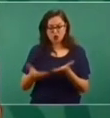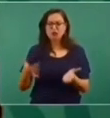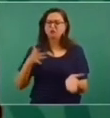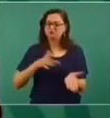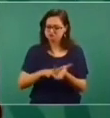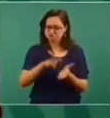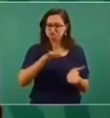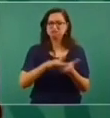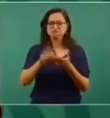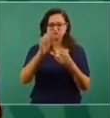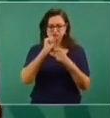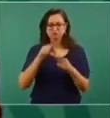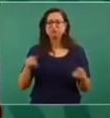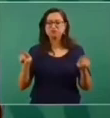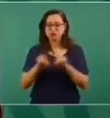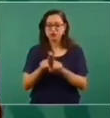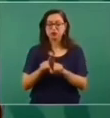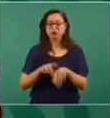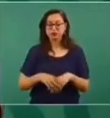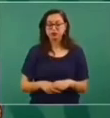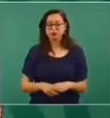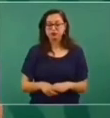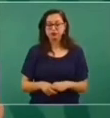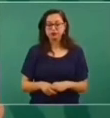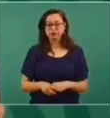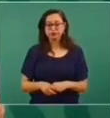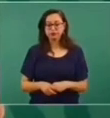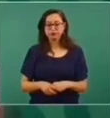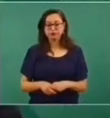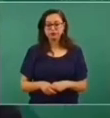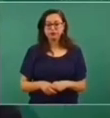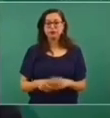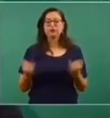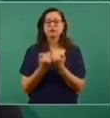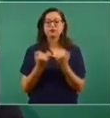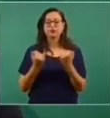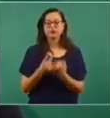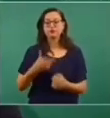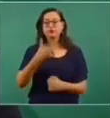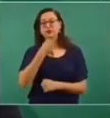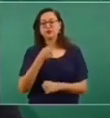en este propósito, y lo mismo las maestras y los maestros.